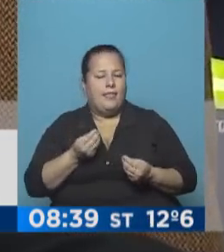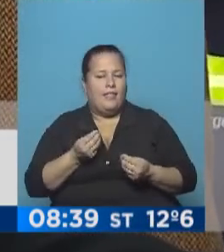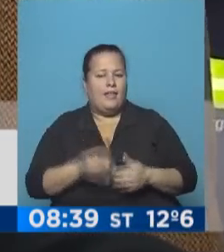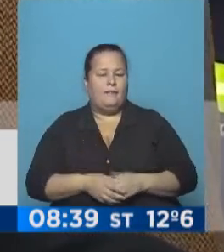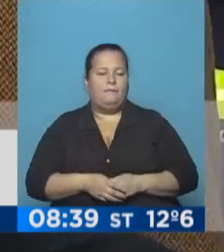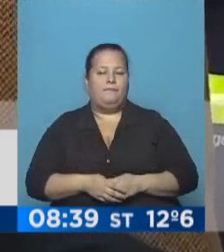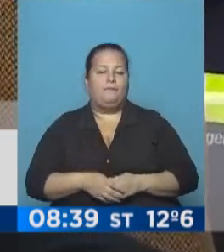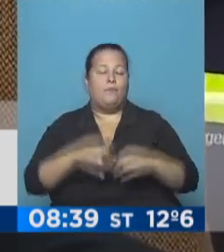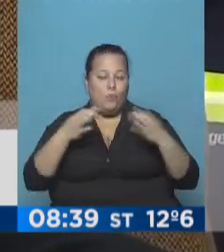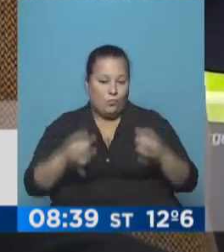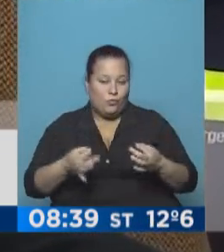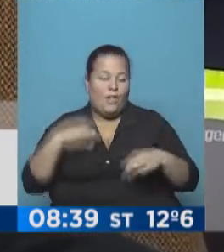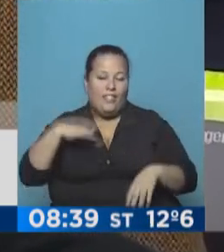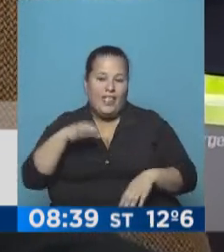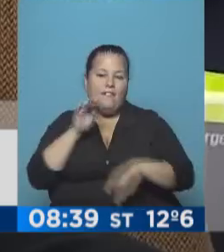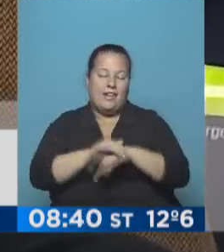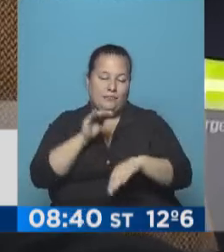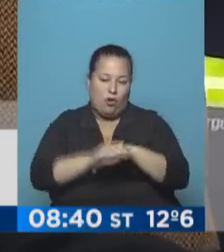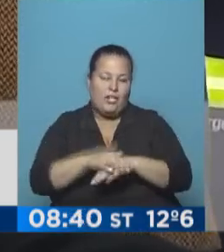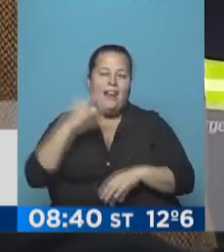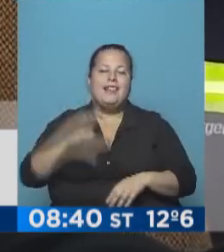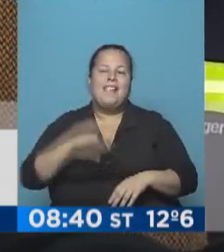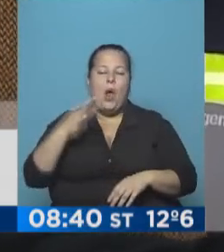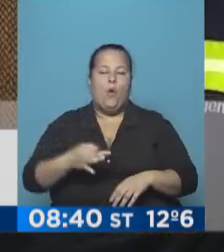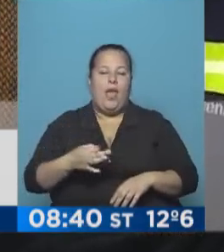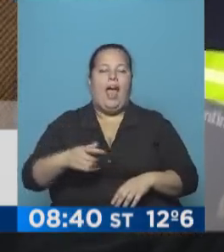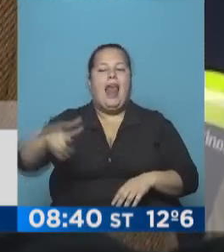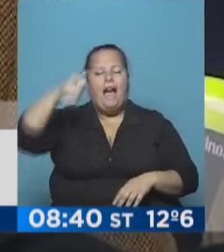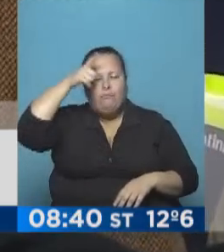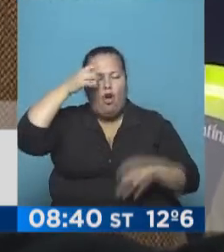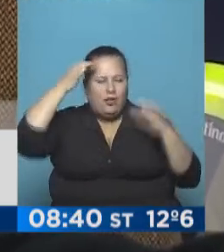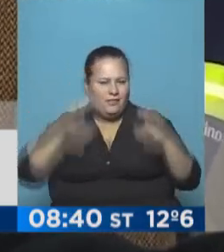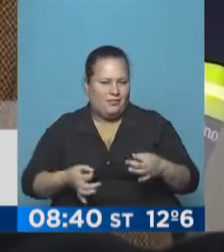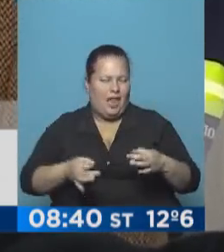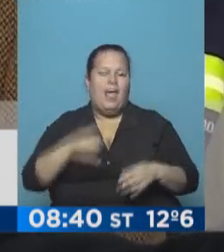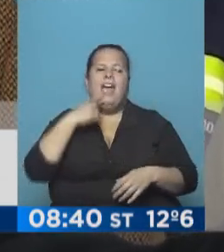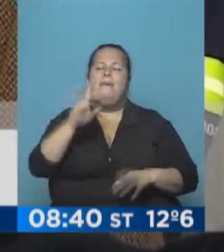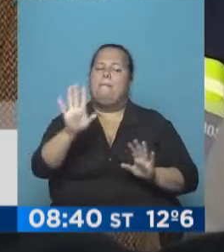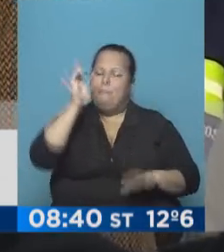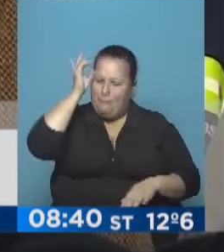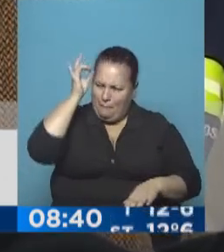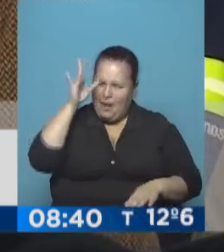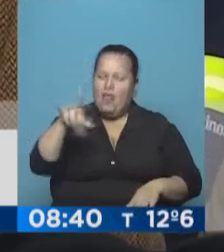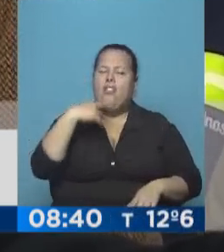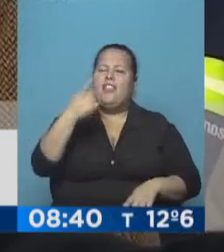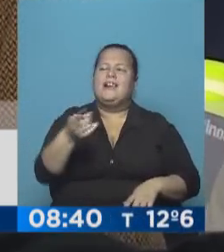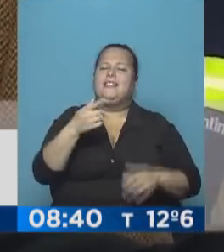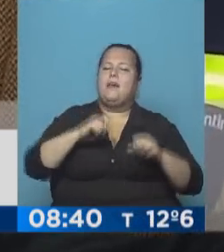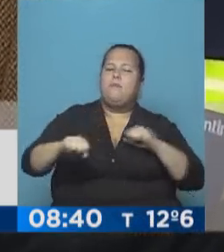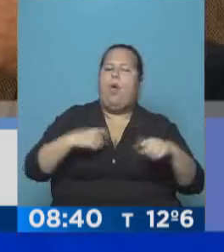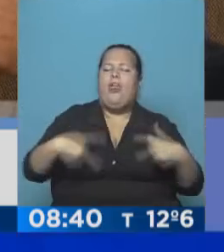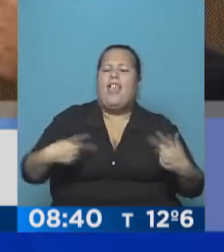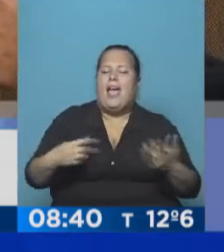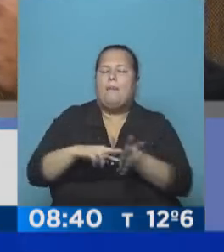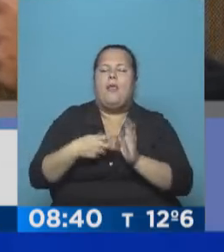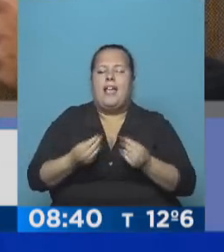que justamente se hicieran cargo de la seguridad, las fuerzas de seguridad. Cuando dice Edgardo, perdone, cuando dice roces, ¿a qué se